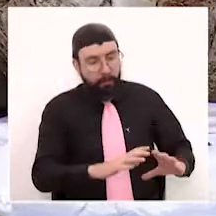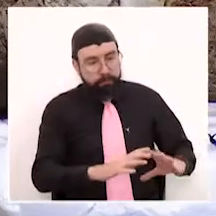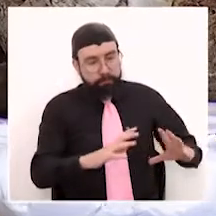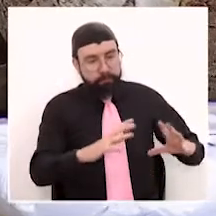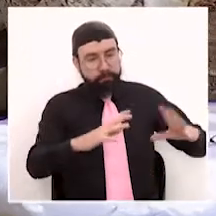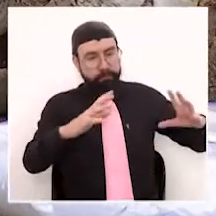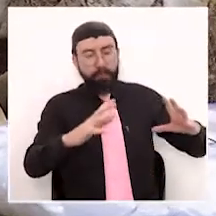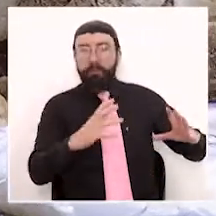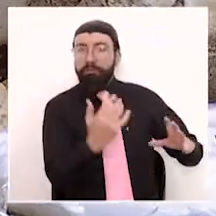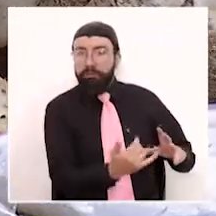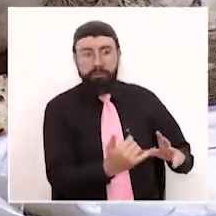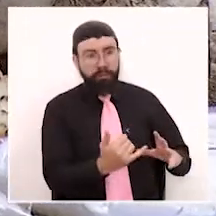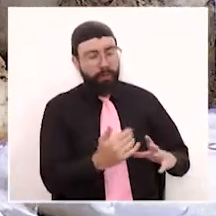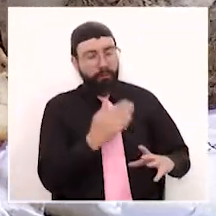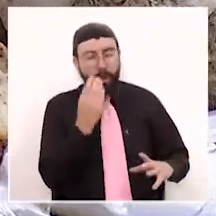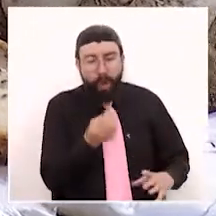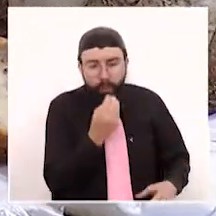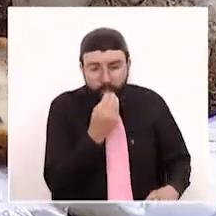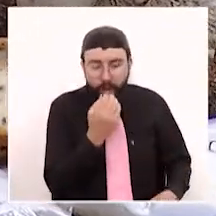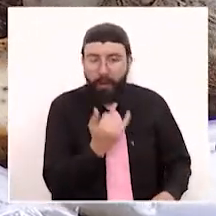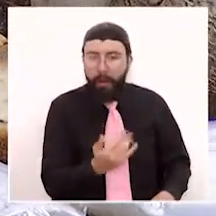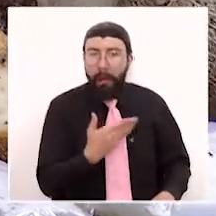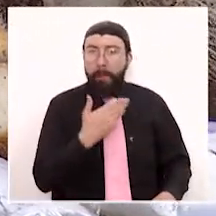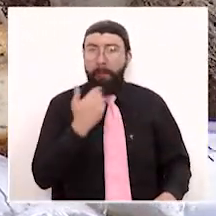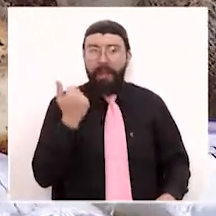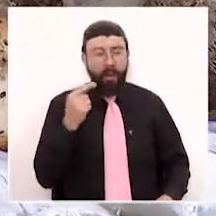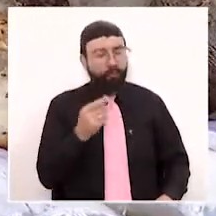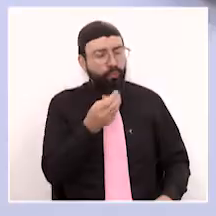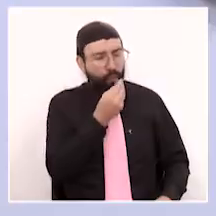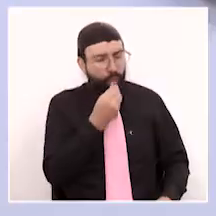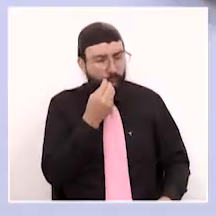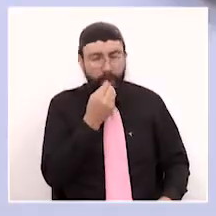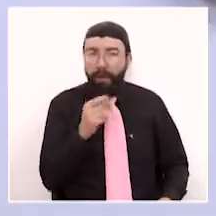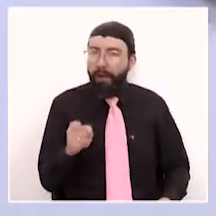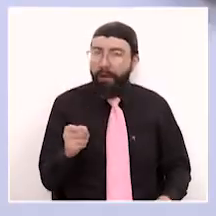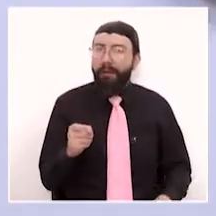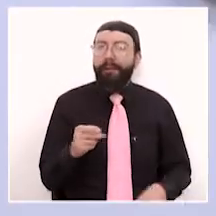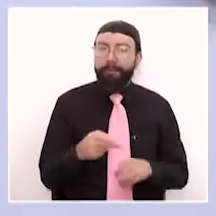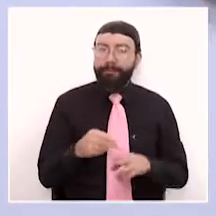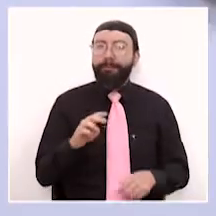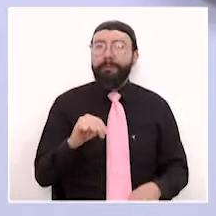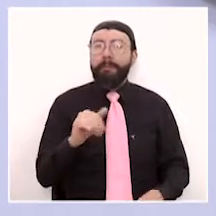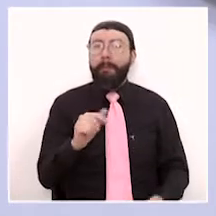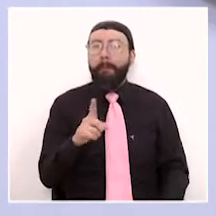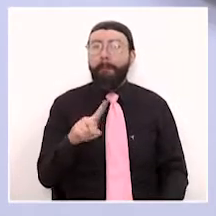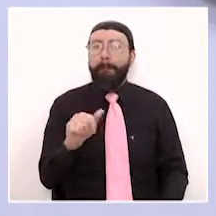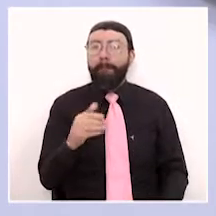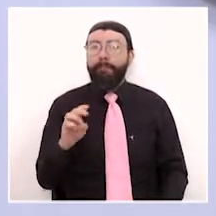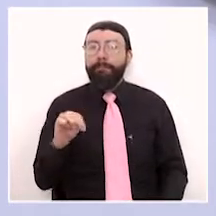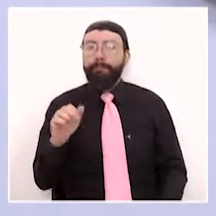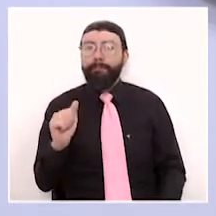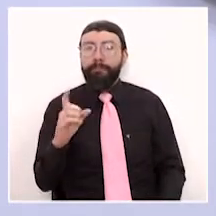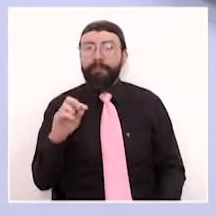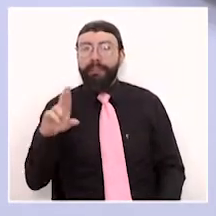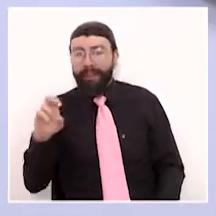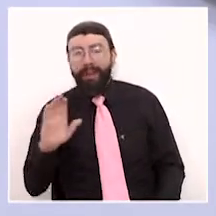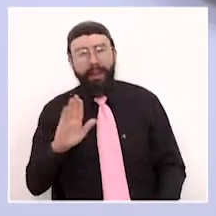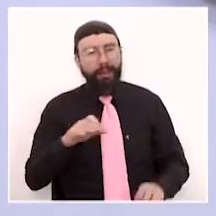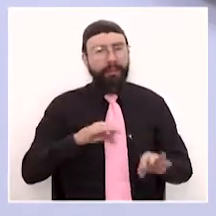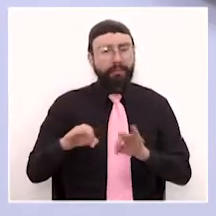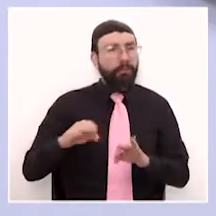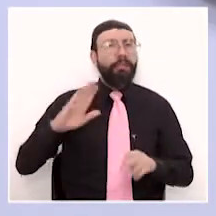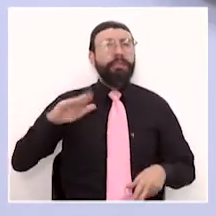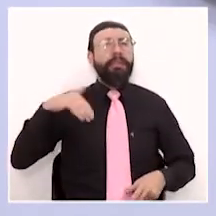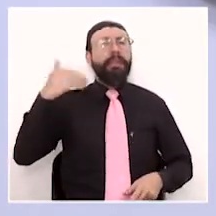así, pues de ahí empieza el origen de la masa madre, porque ya más adelante también con otras civilizaciones, ya los romanos, ya